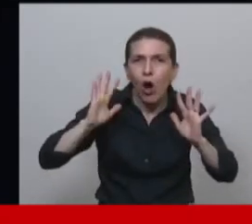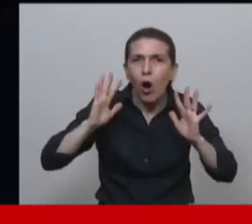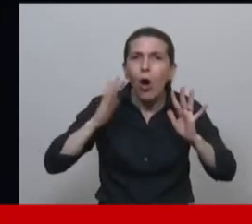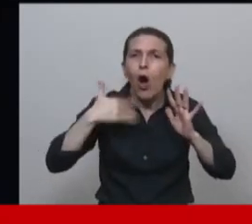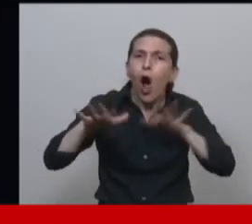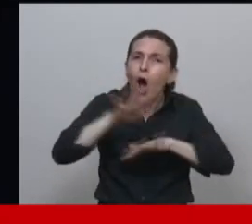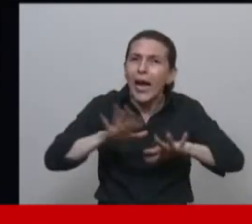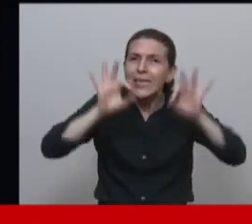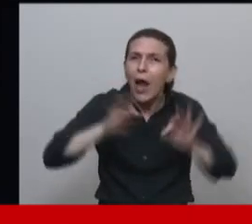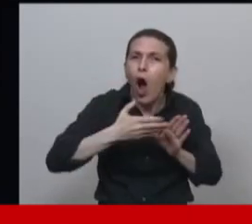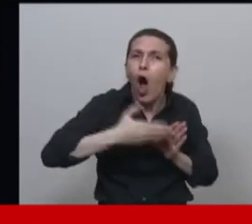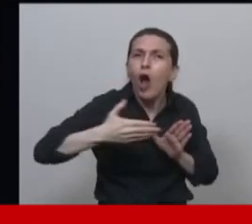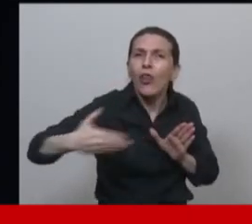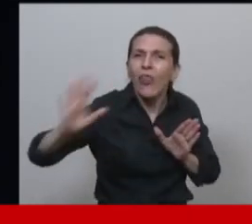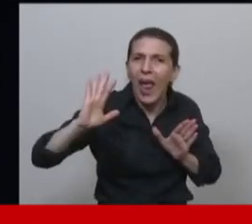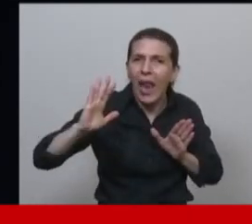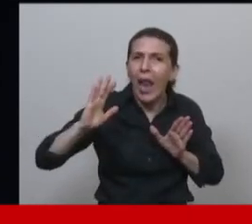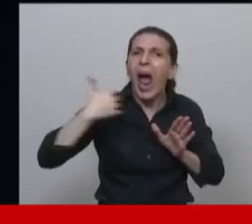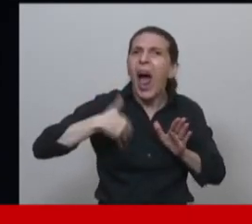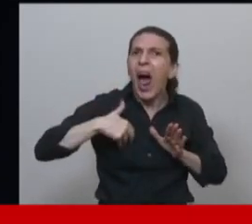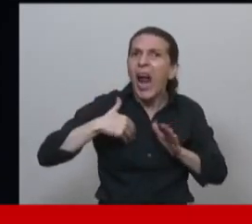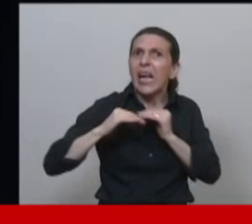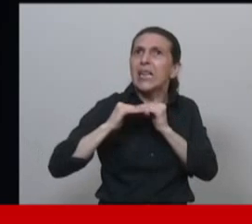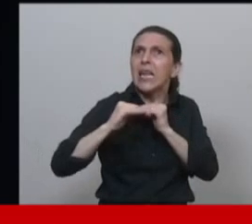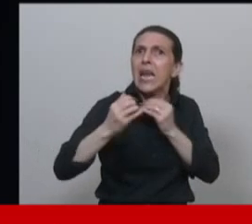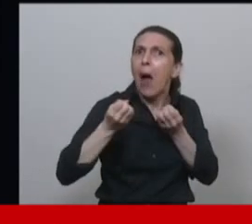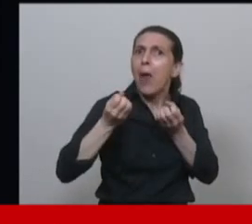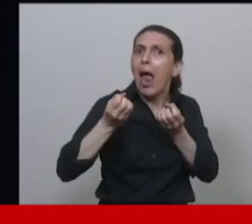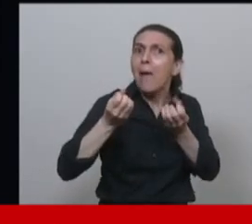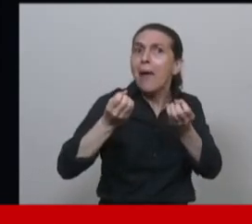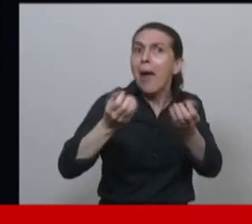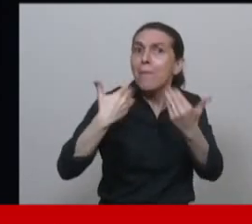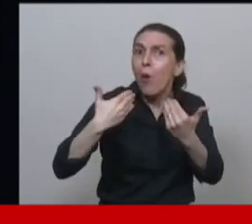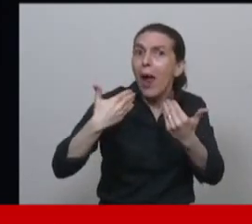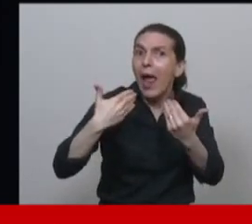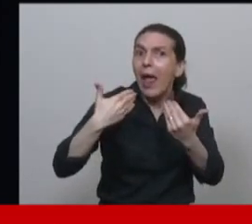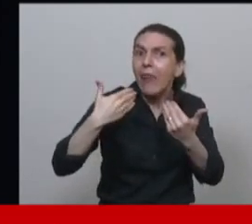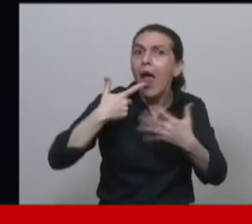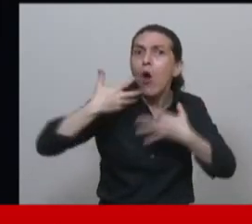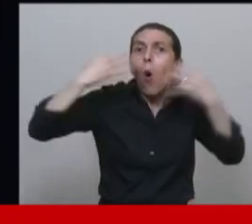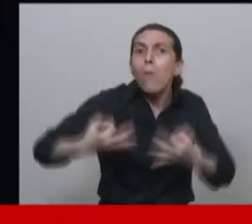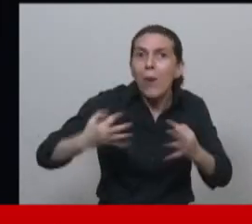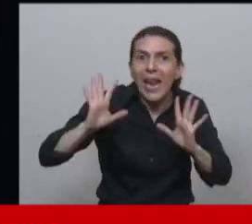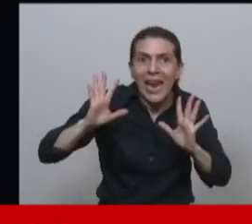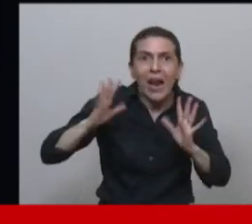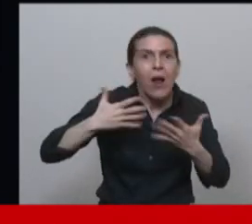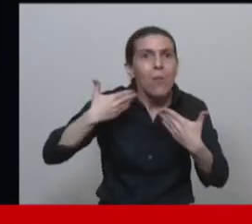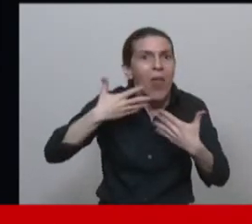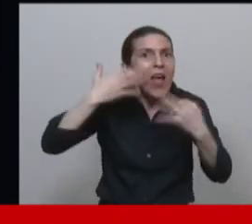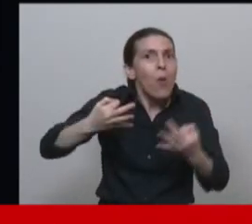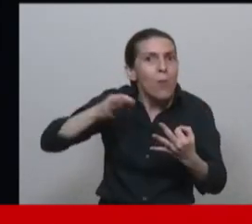una manera que dejase al país bien parado, que pudiésemos redefinir nuestros compromisos de una forma que los podamos